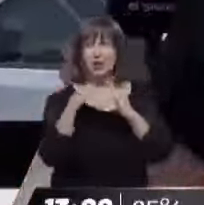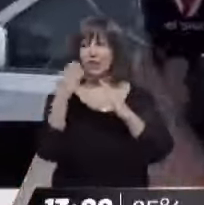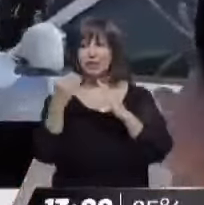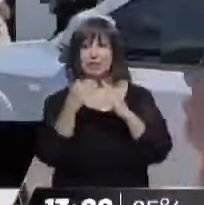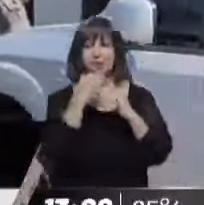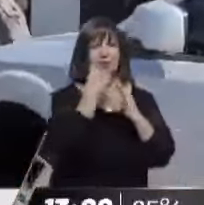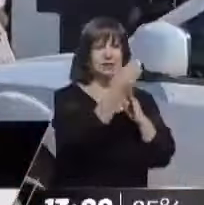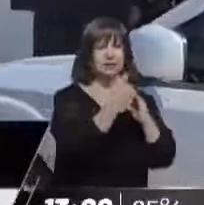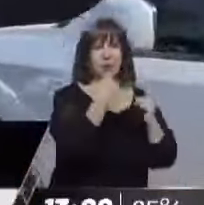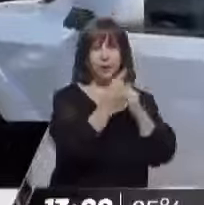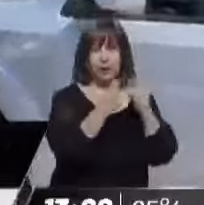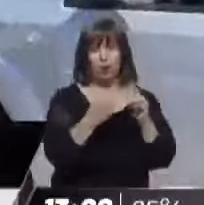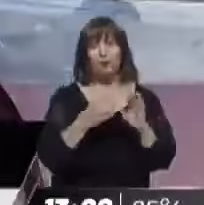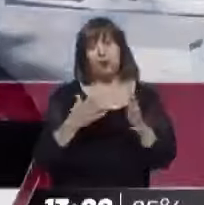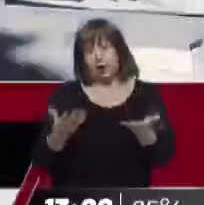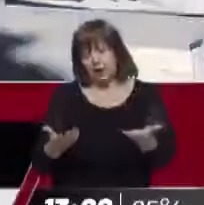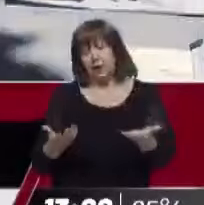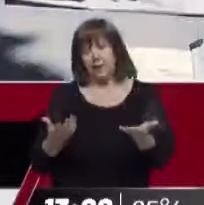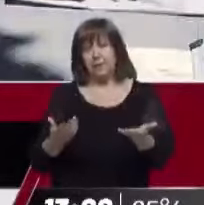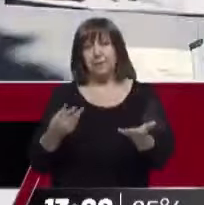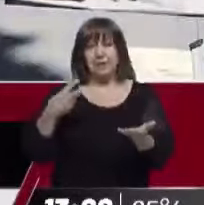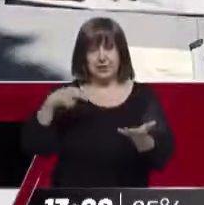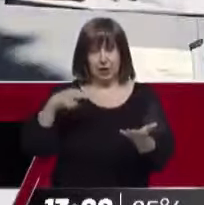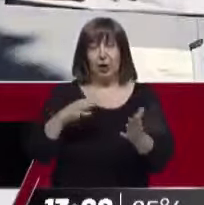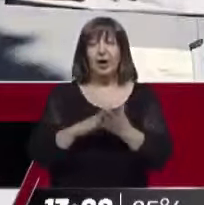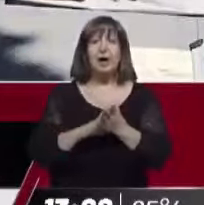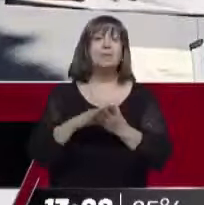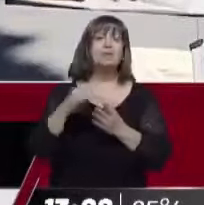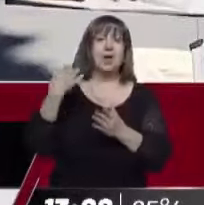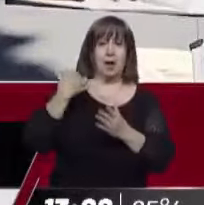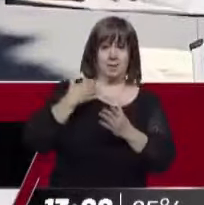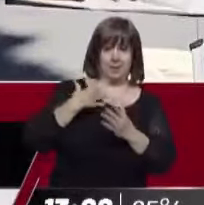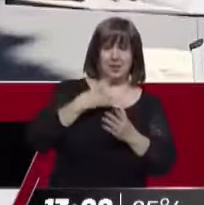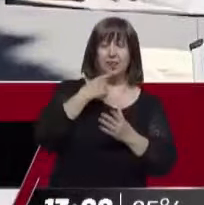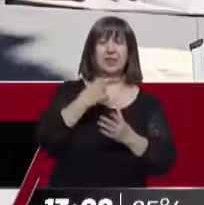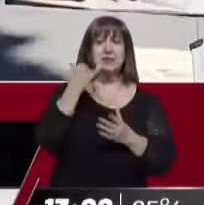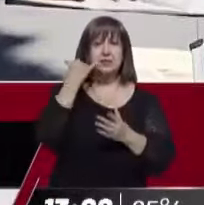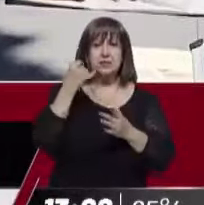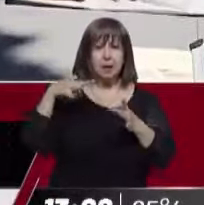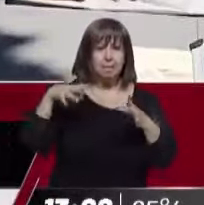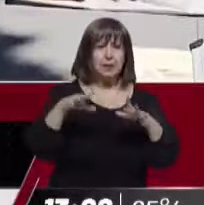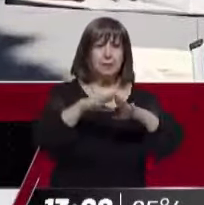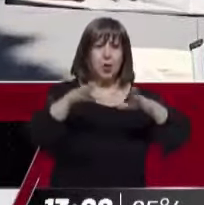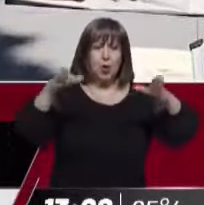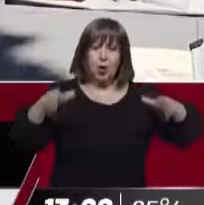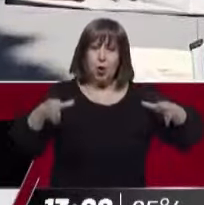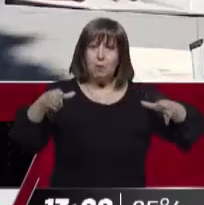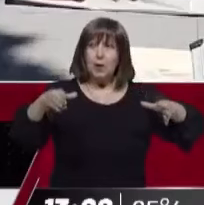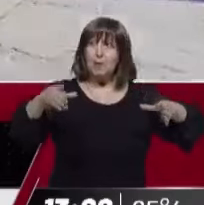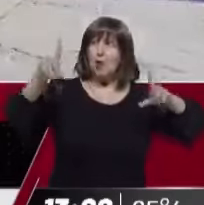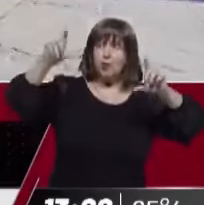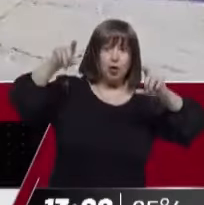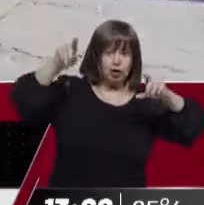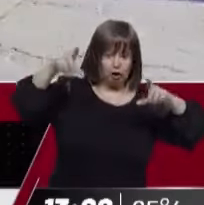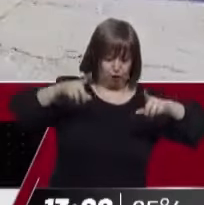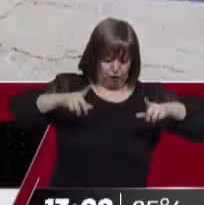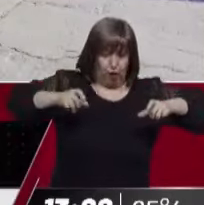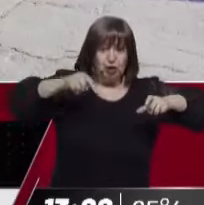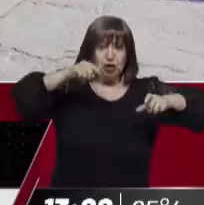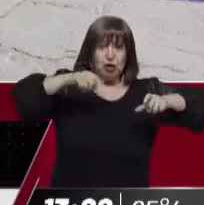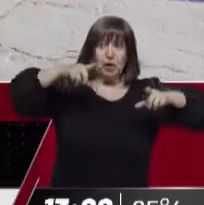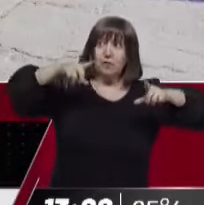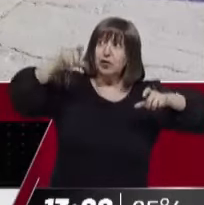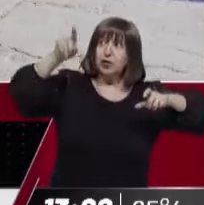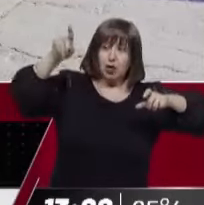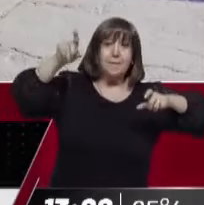tal cual. Así que nosotros lo que podemos contarles es que todo lo que se encontró en armas, que se había colocado ahí, frente acá nos a la llegan